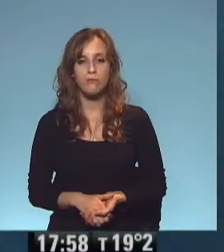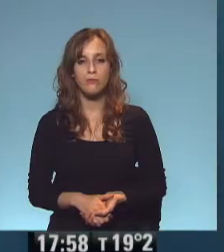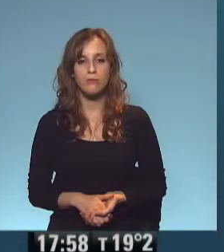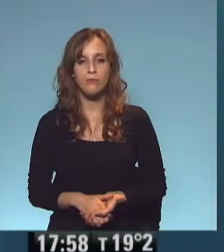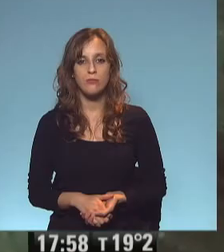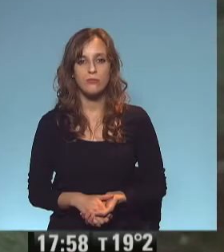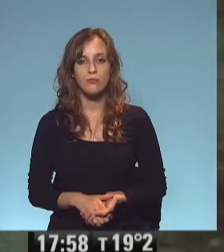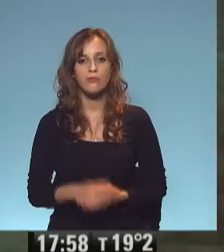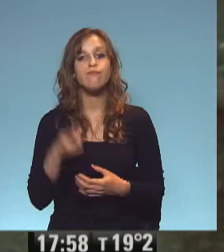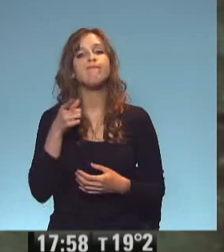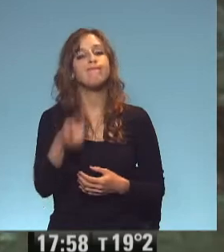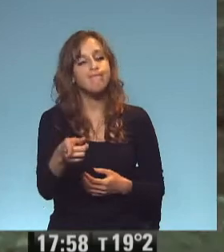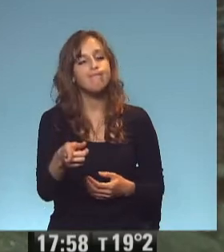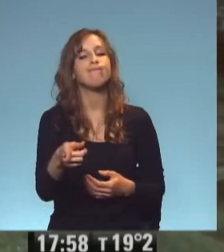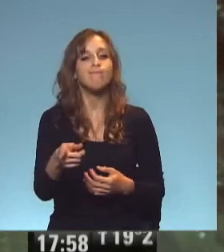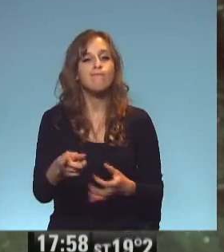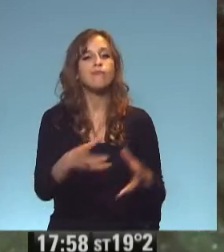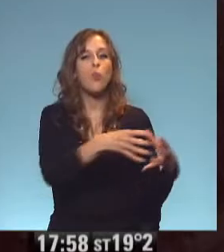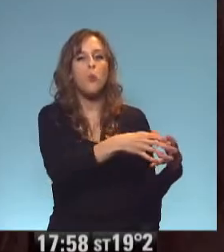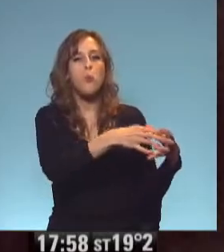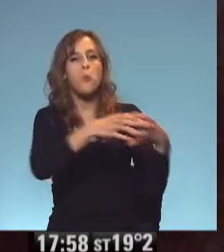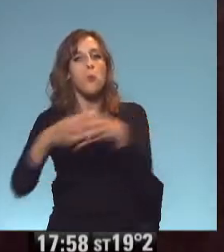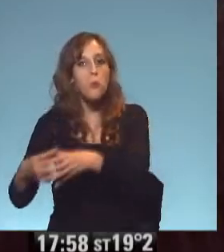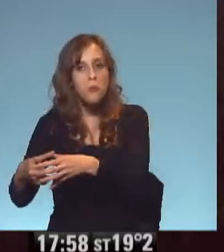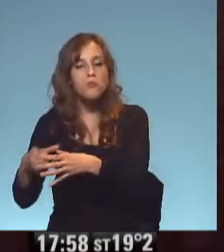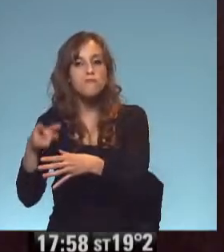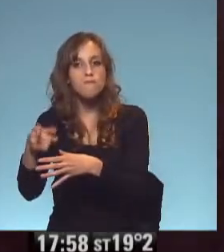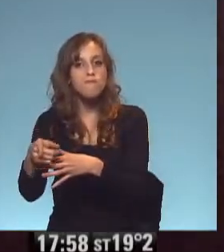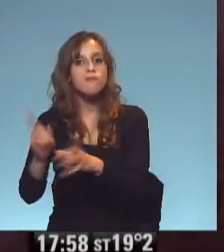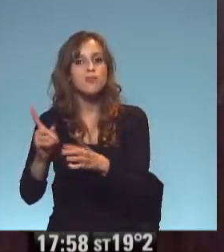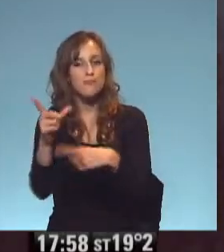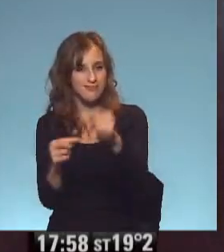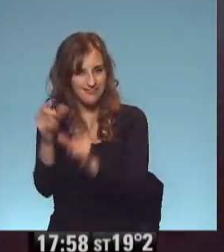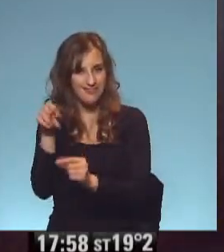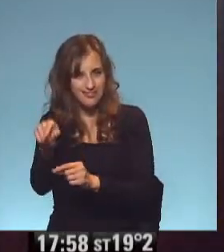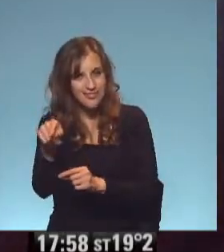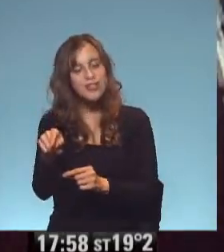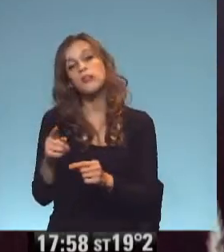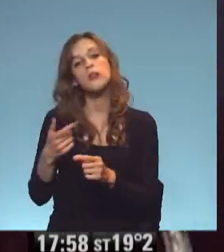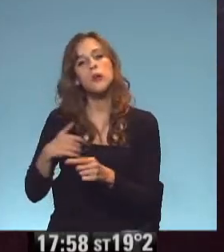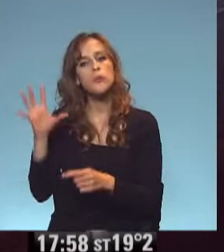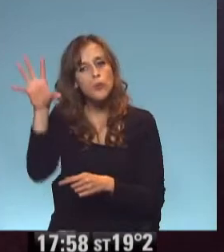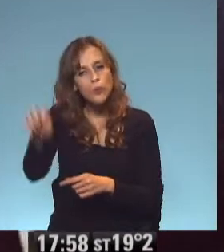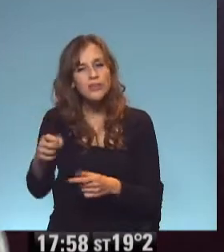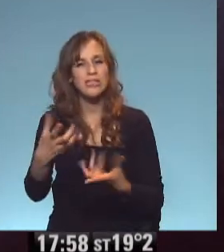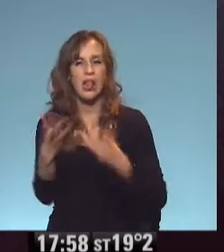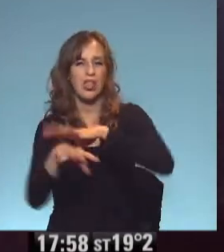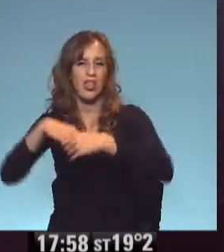Vimos que el viento había arrastrado a la boya contra unas algas y cuando fuimos a buscarla estaba todo